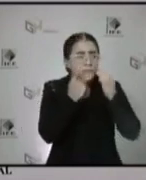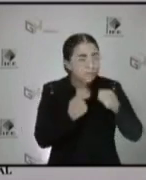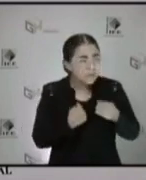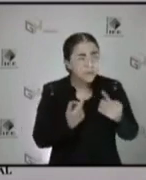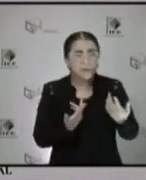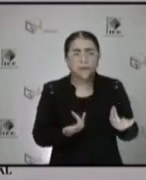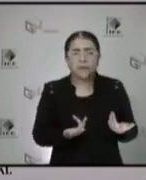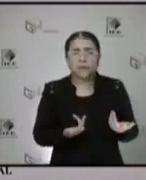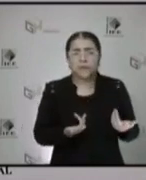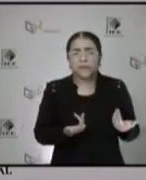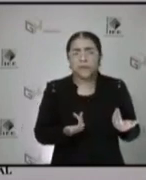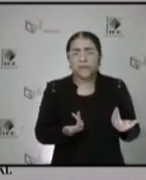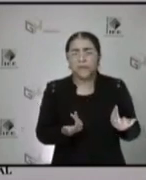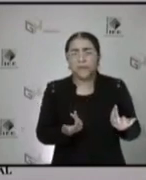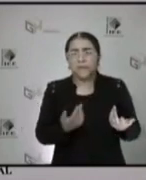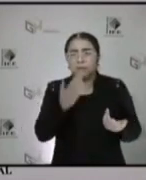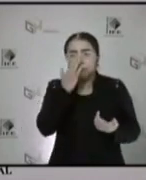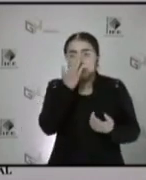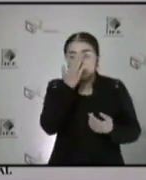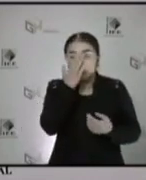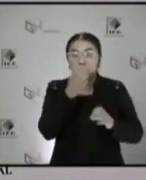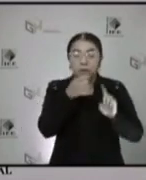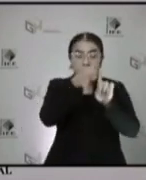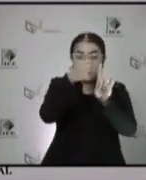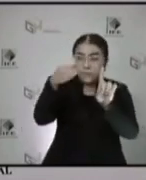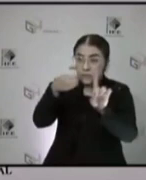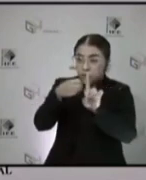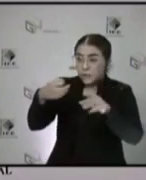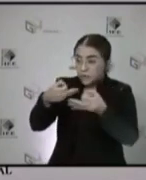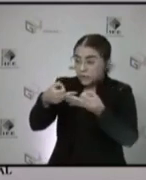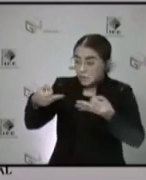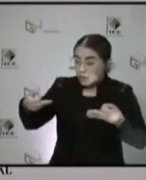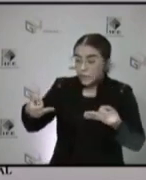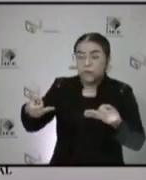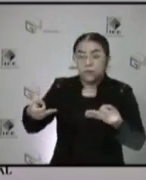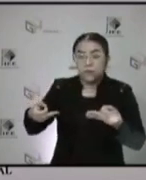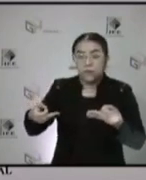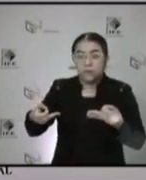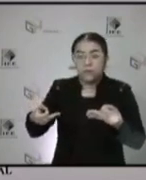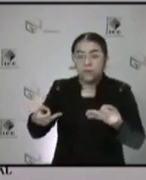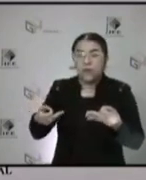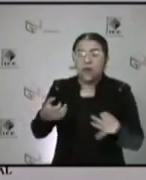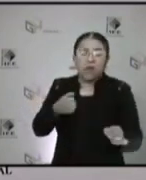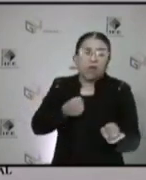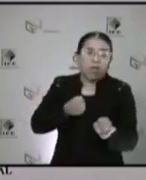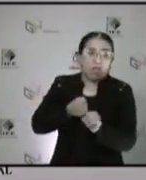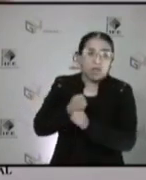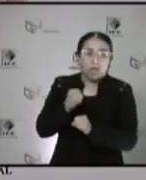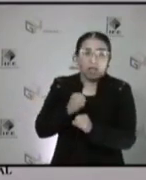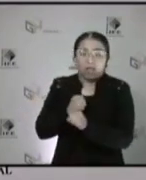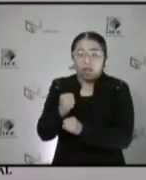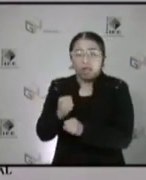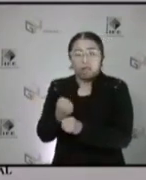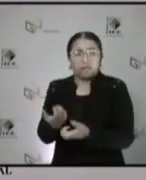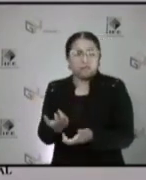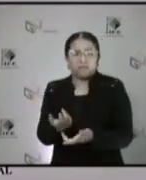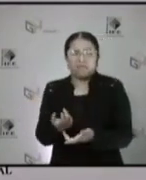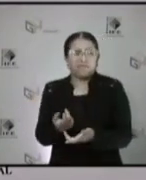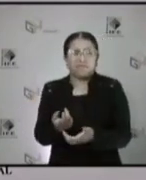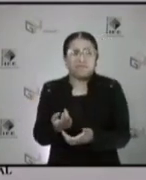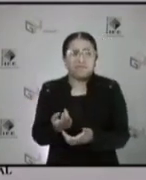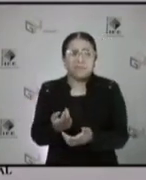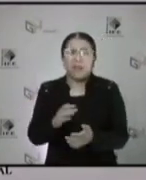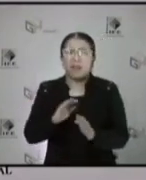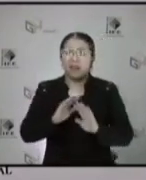el reordenamiento territorial es urgente. El maltrato al personal en general, obviamente, se